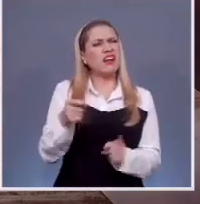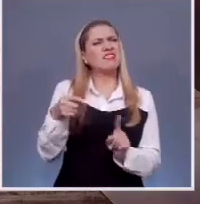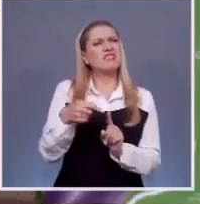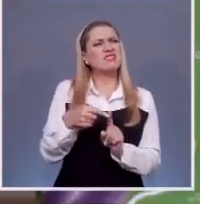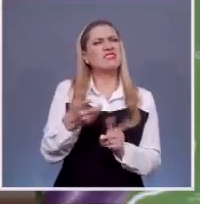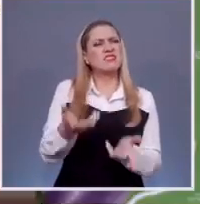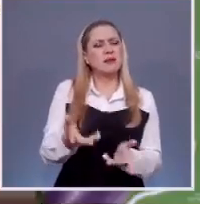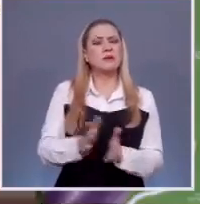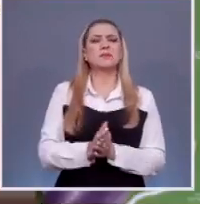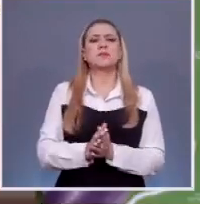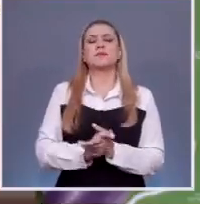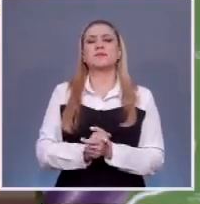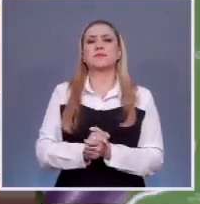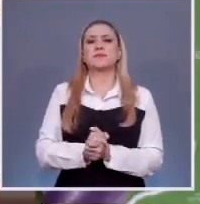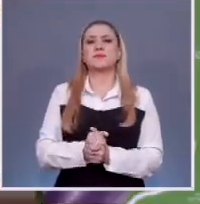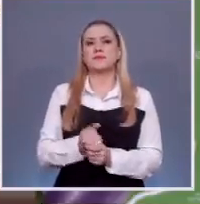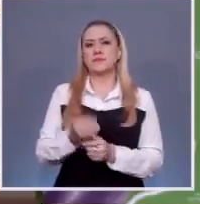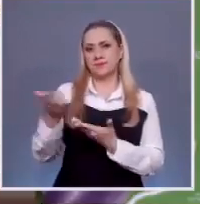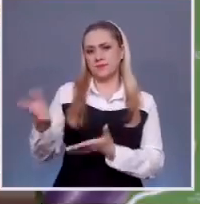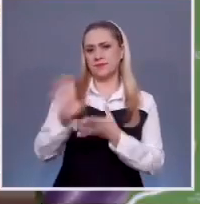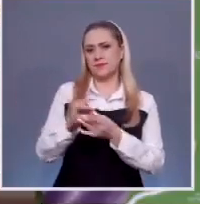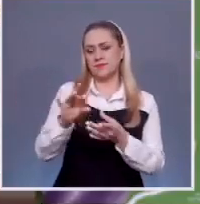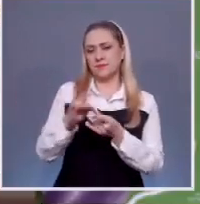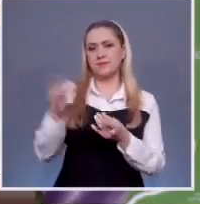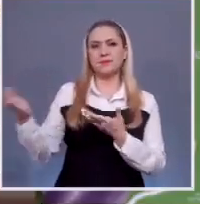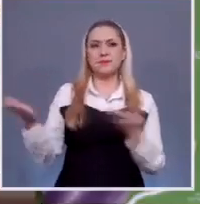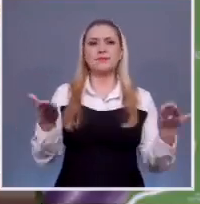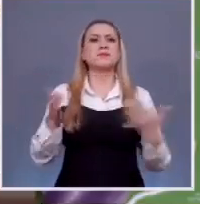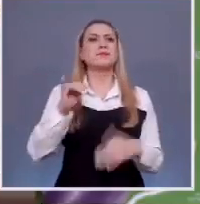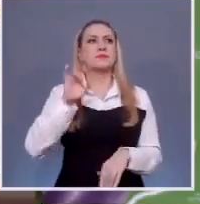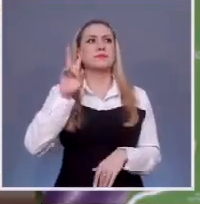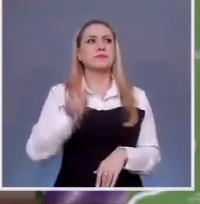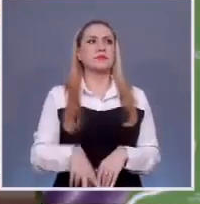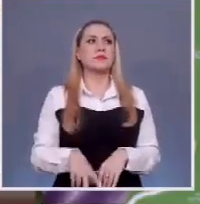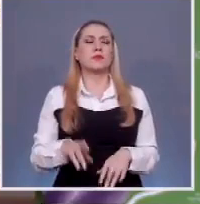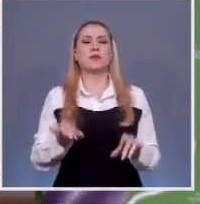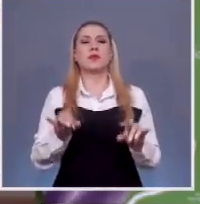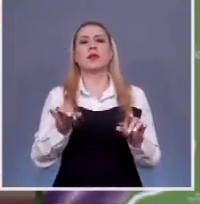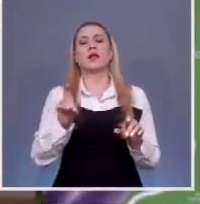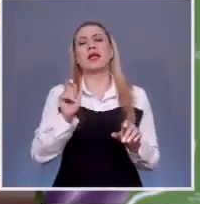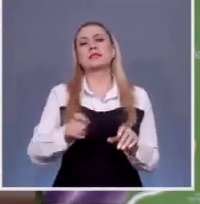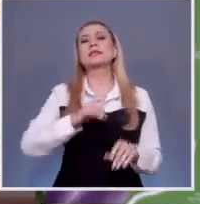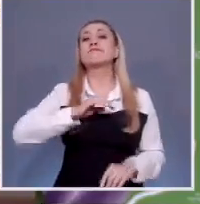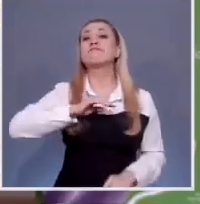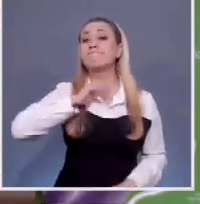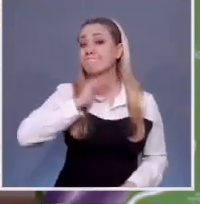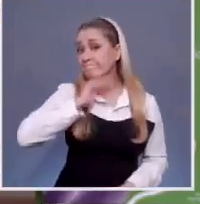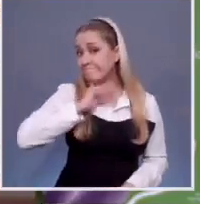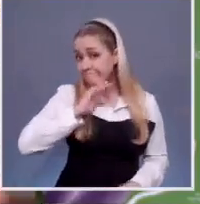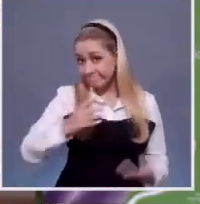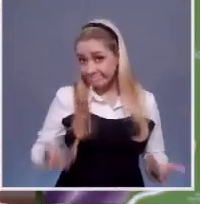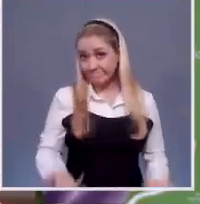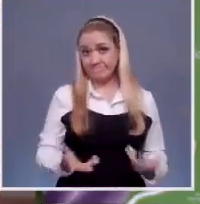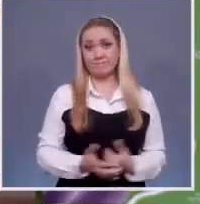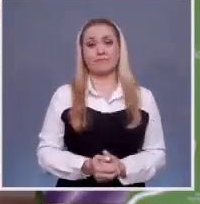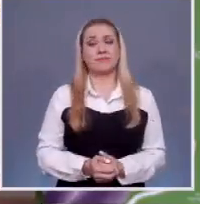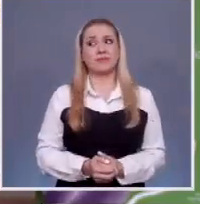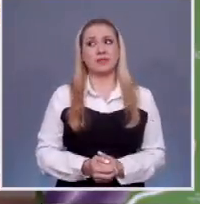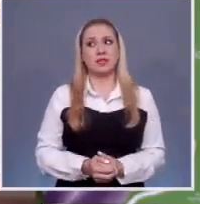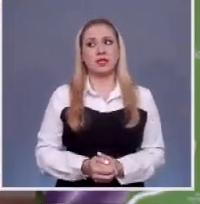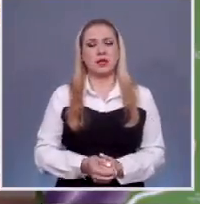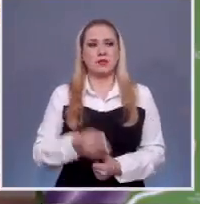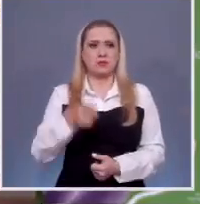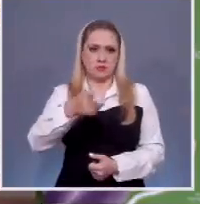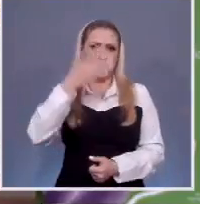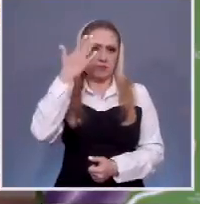comentar mis colegas. Justo no es solamente acciones, sino también omisiones, ¿no? Y que no solamente es algo que viven las mujeres, sino